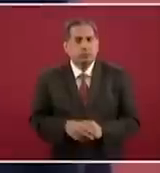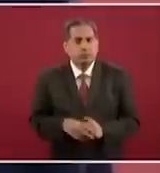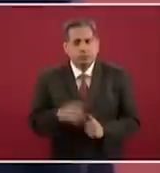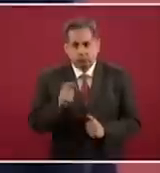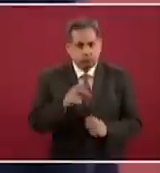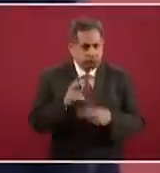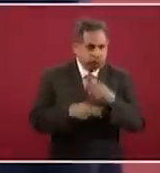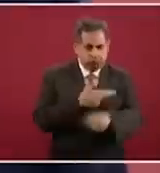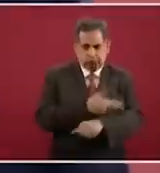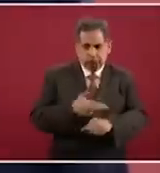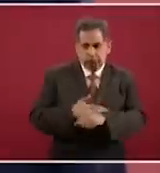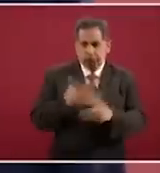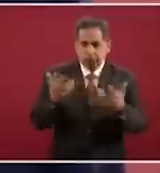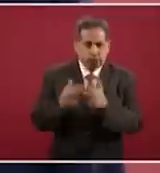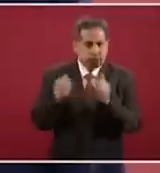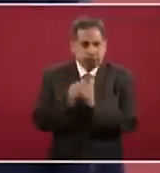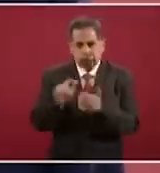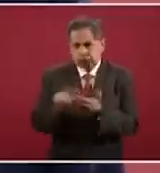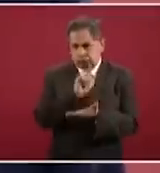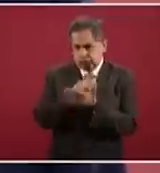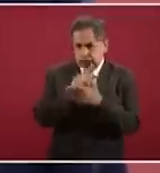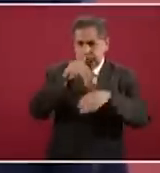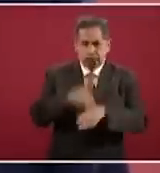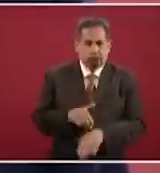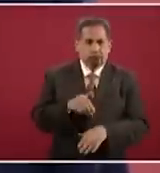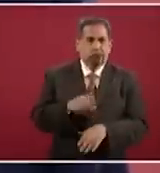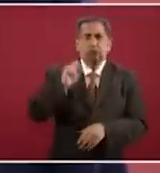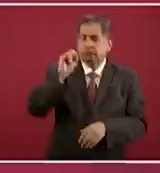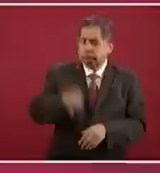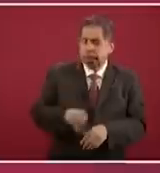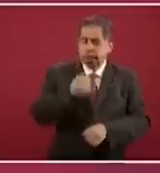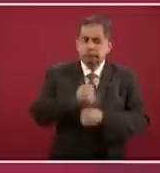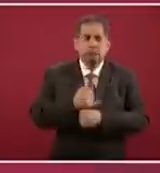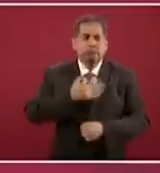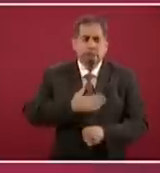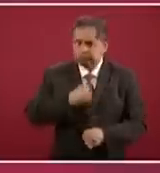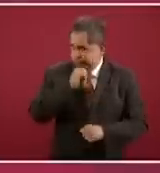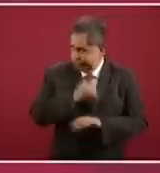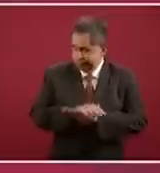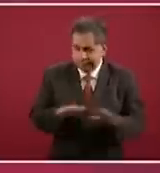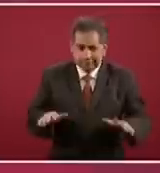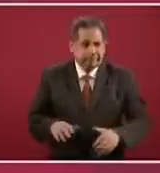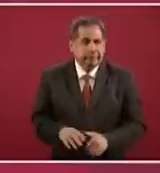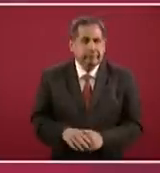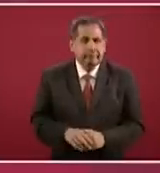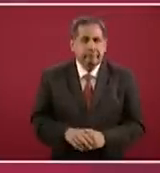se actúe de conformidad con la ley, que no haya injusticias de ningún tipo.